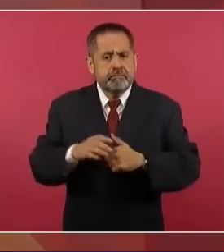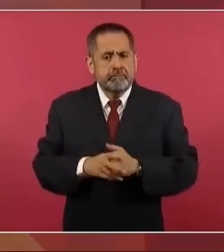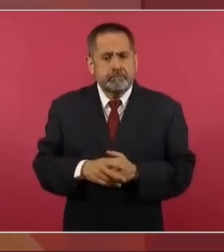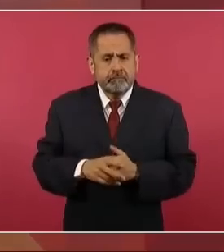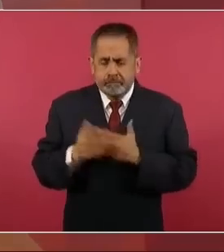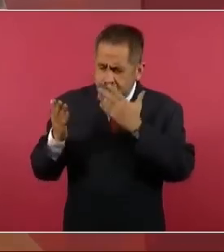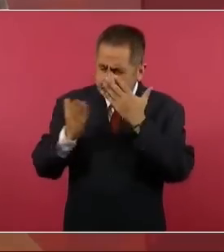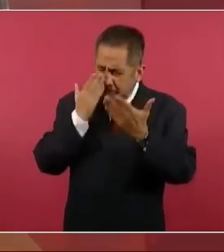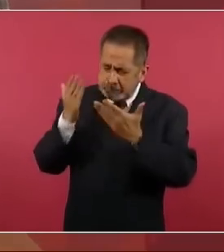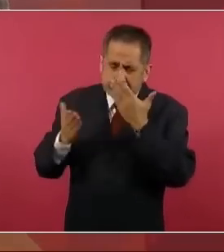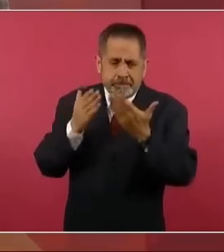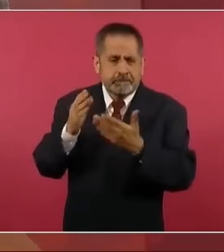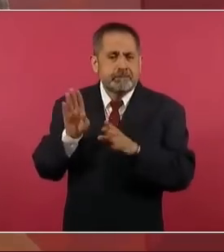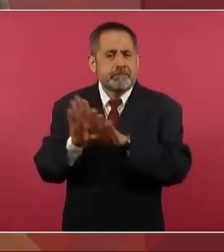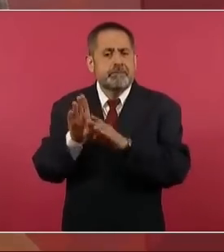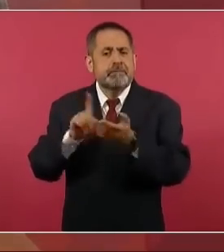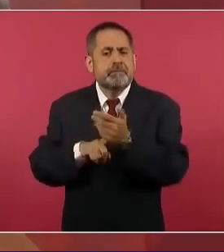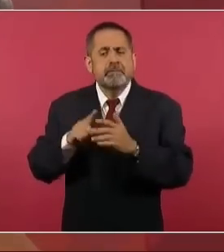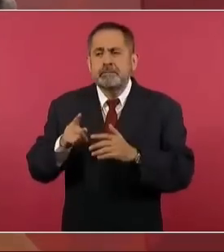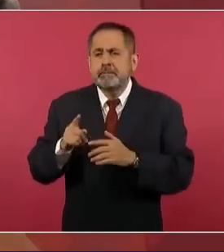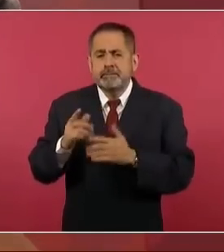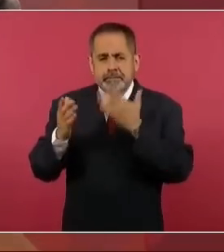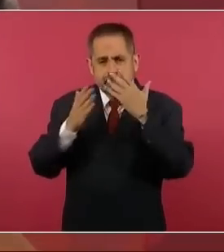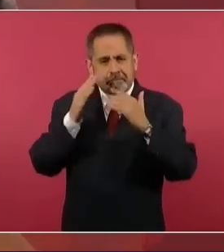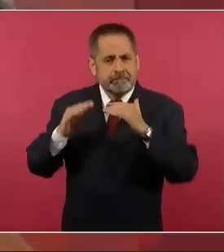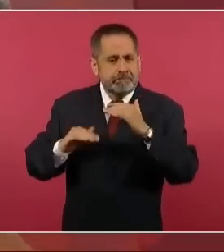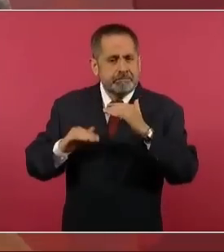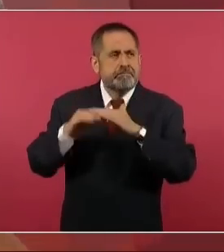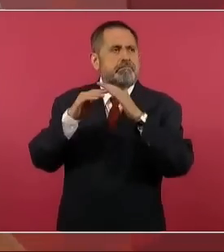pudieron estudiar hasta